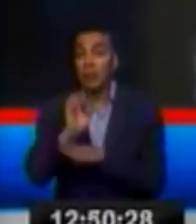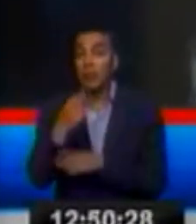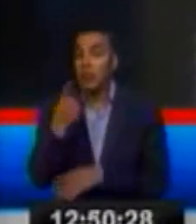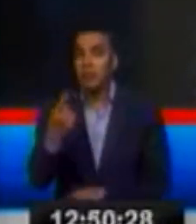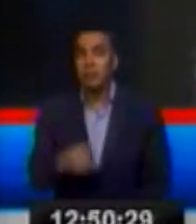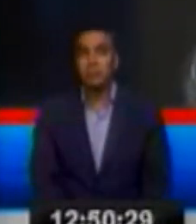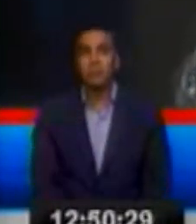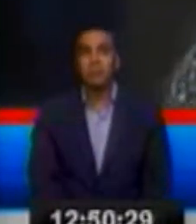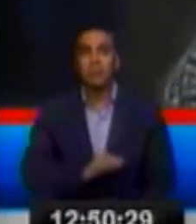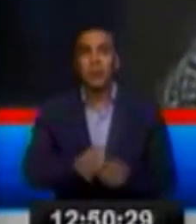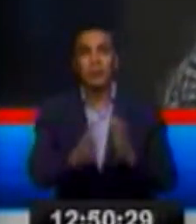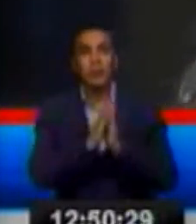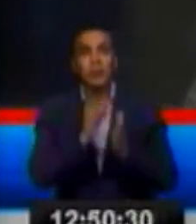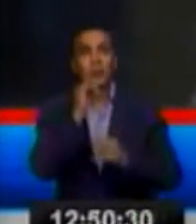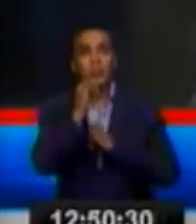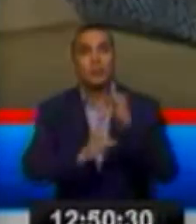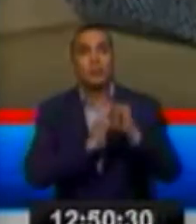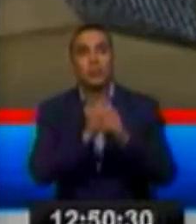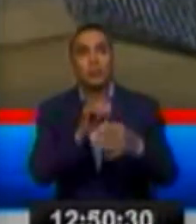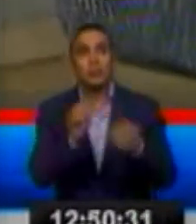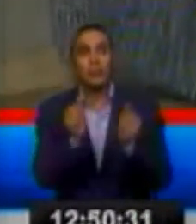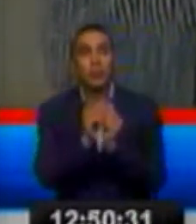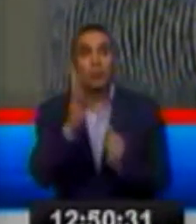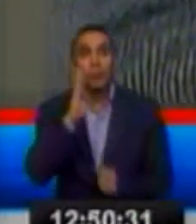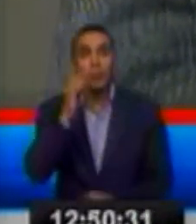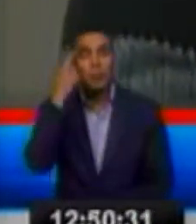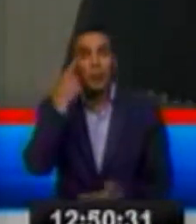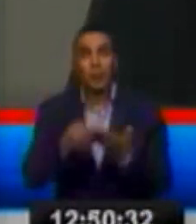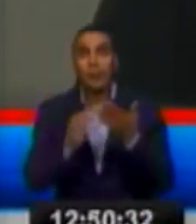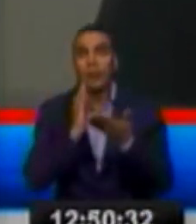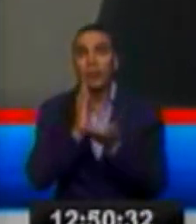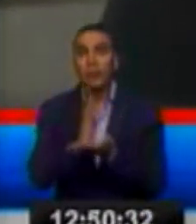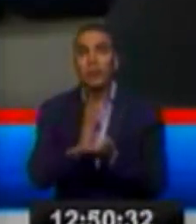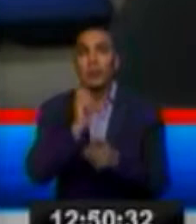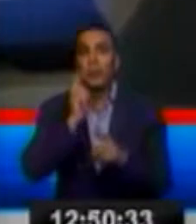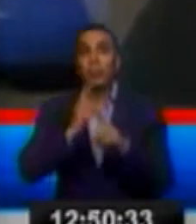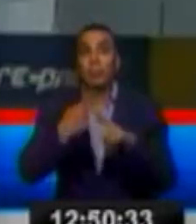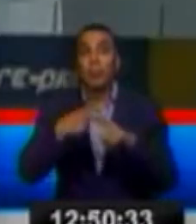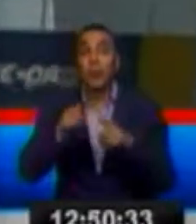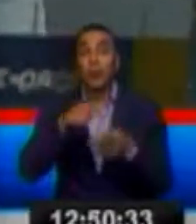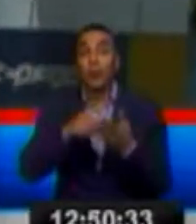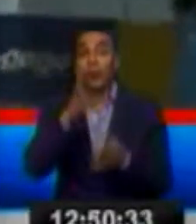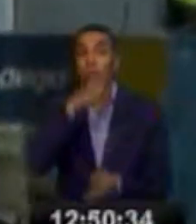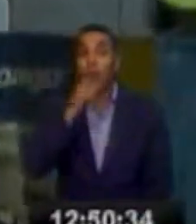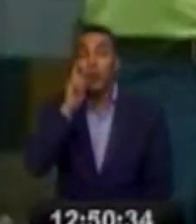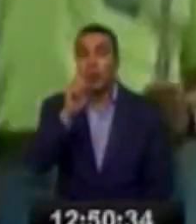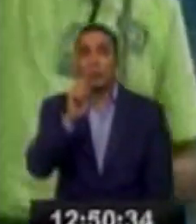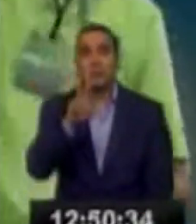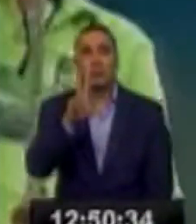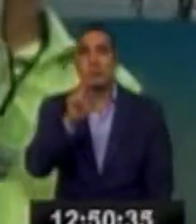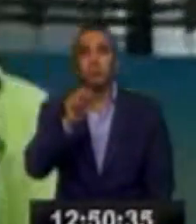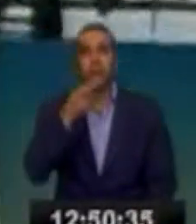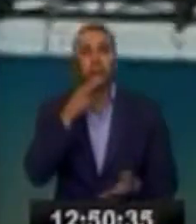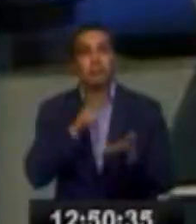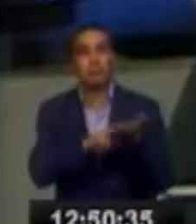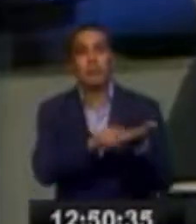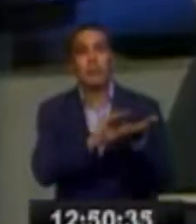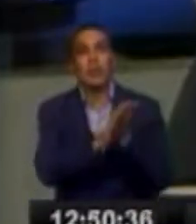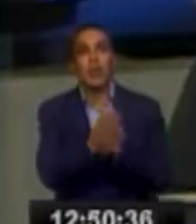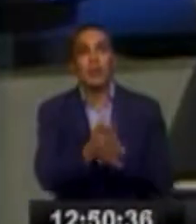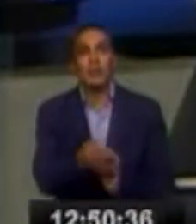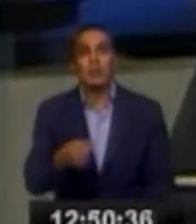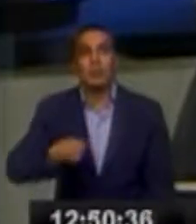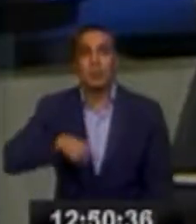solicitó la cooperación internacional con la de Bélgica para la versión, pero el ex líder del movimiento Alianza País no fue notificado.